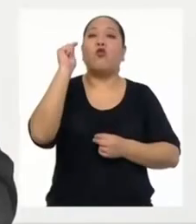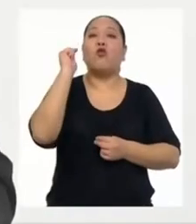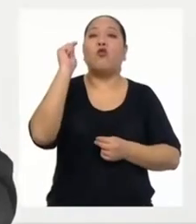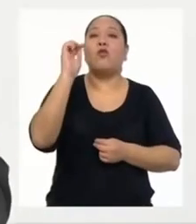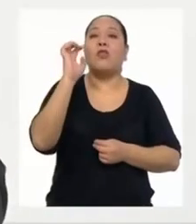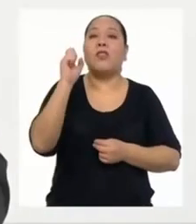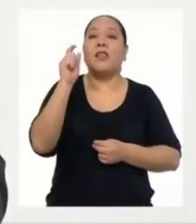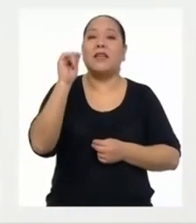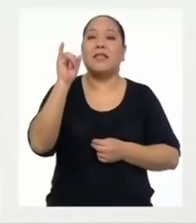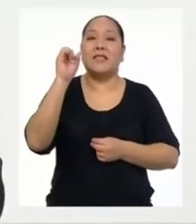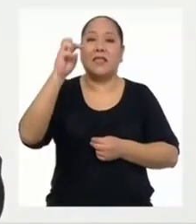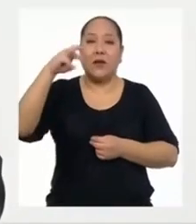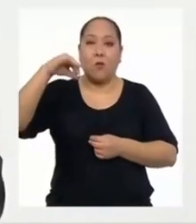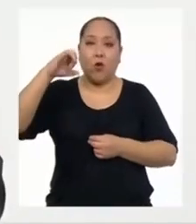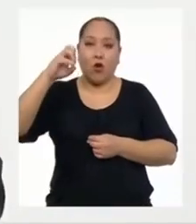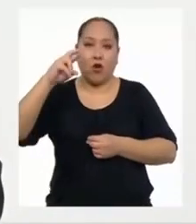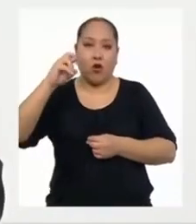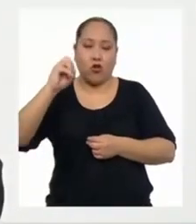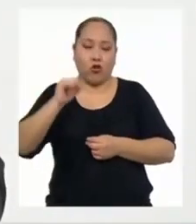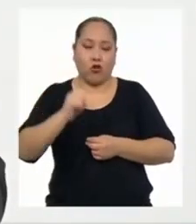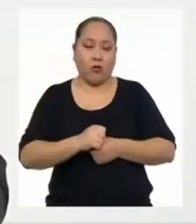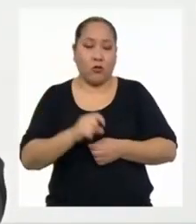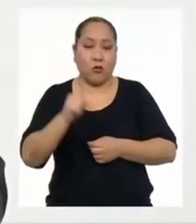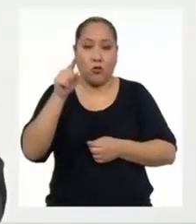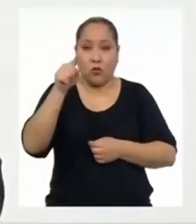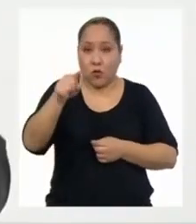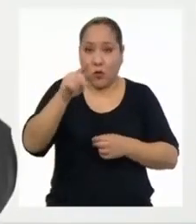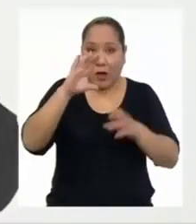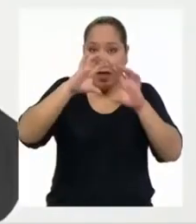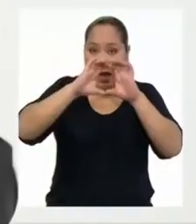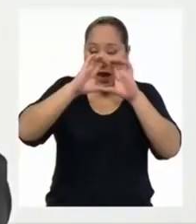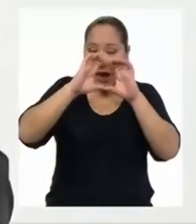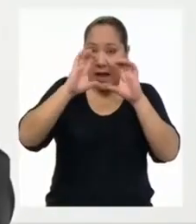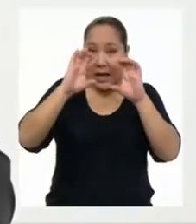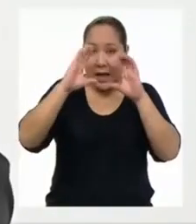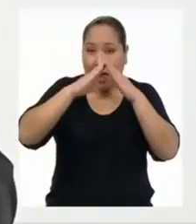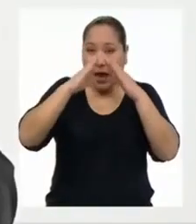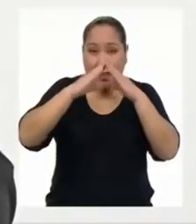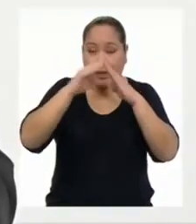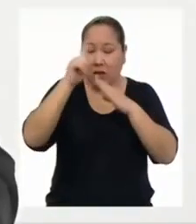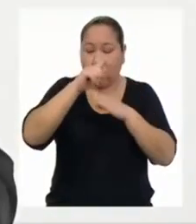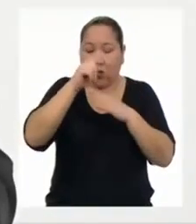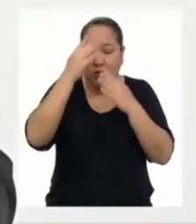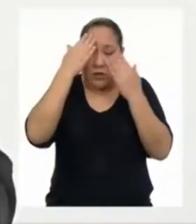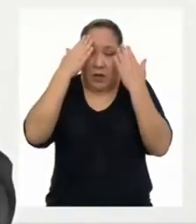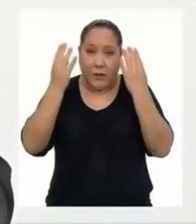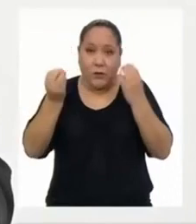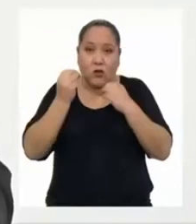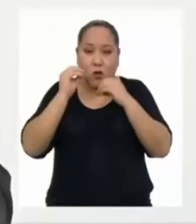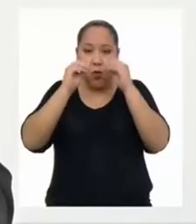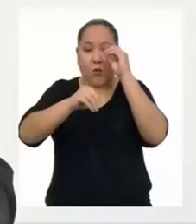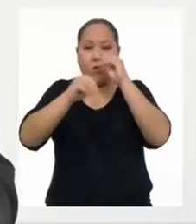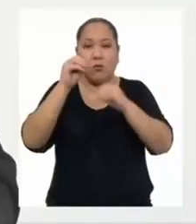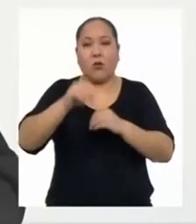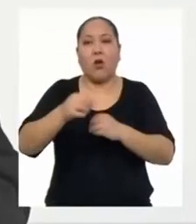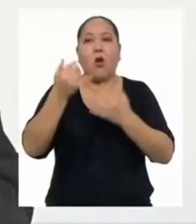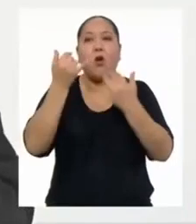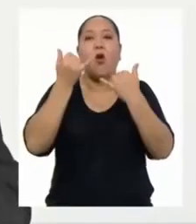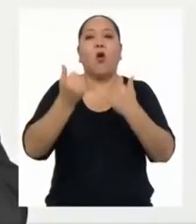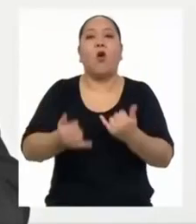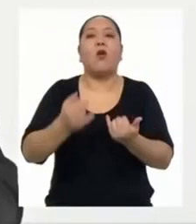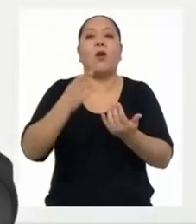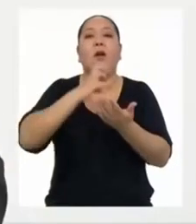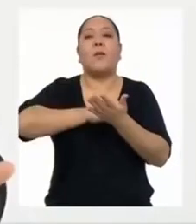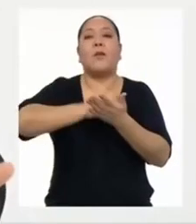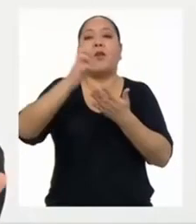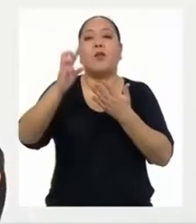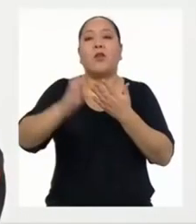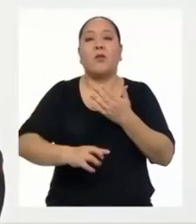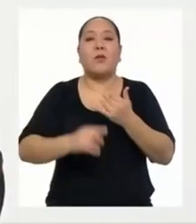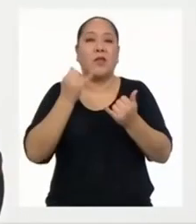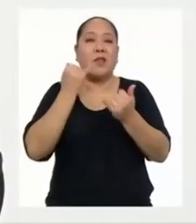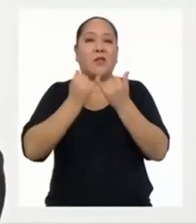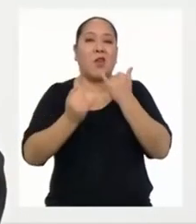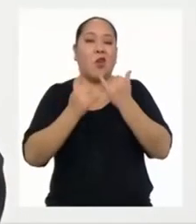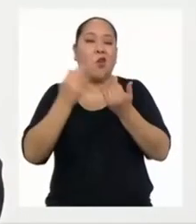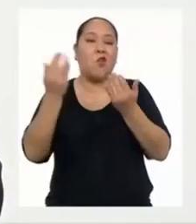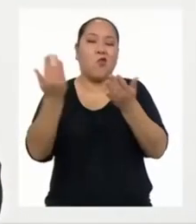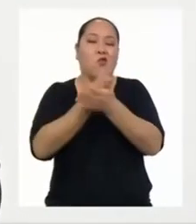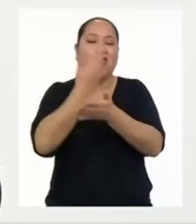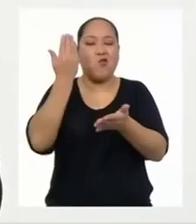en casa no tiene muy claro cómo se hace, hoy el programa terminará con un nuevo